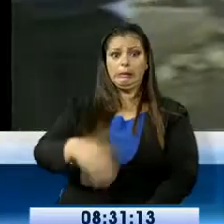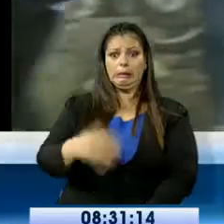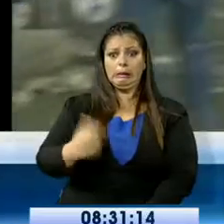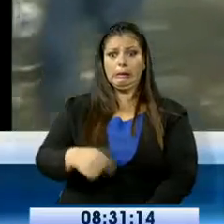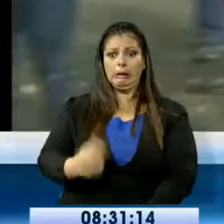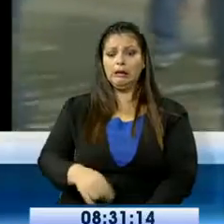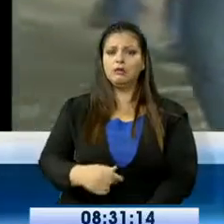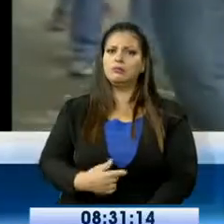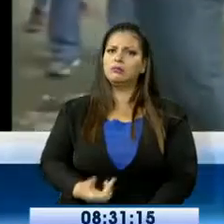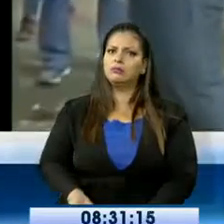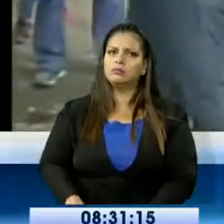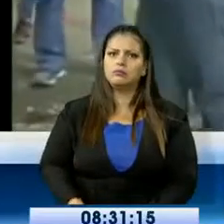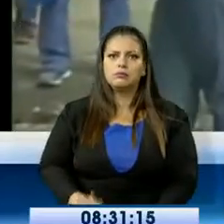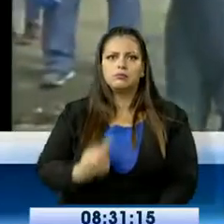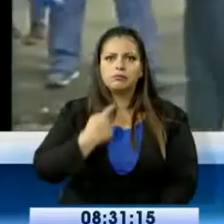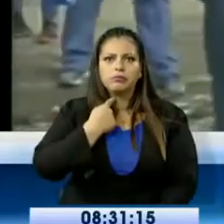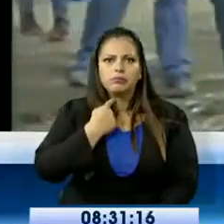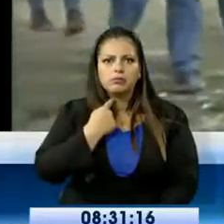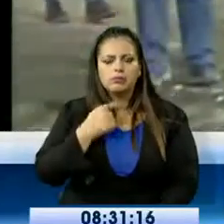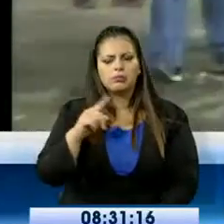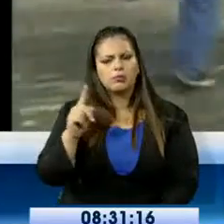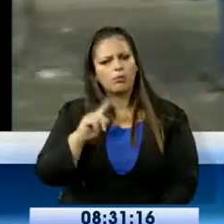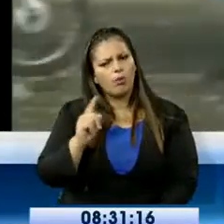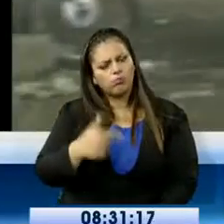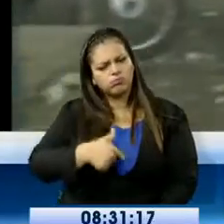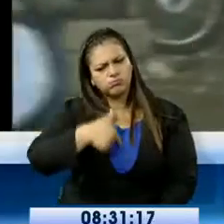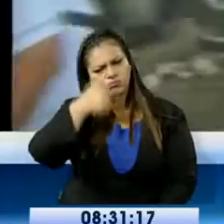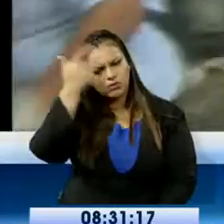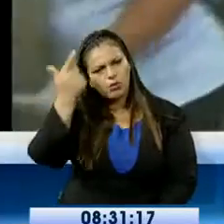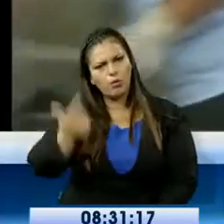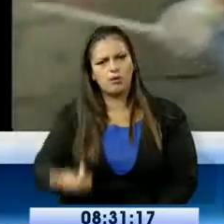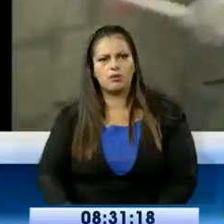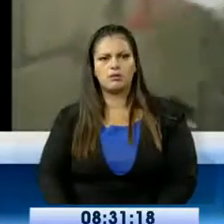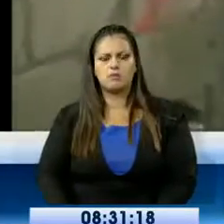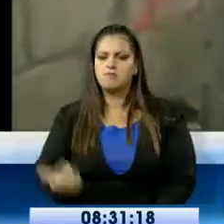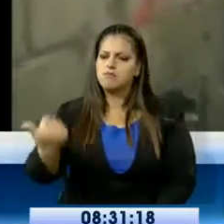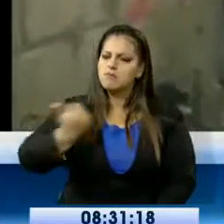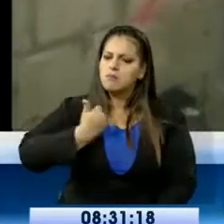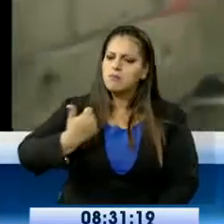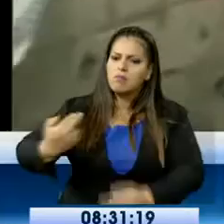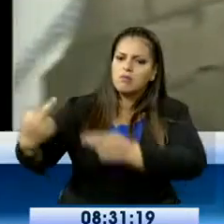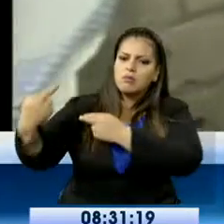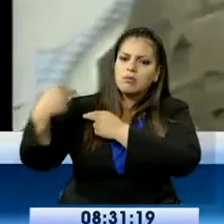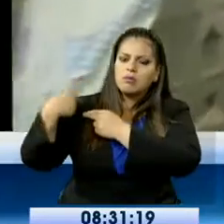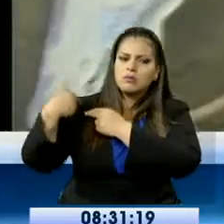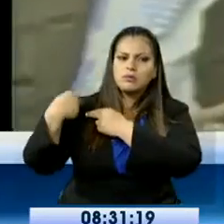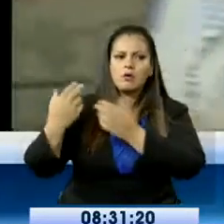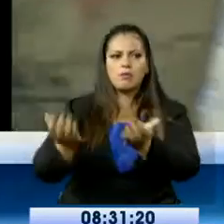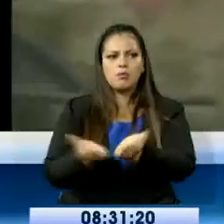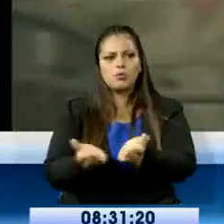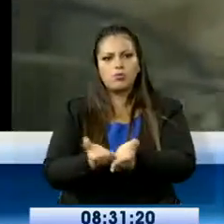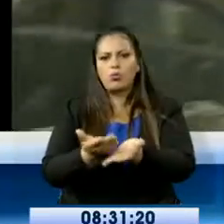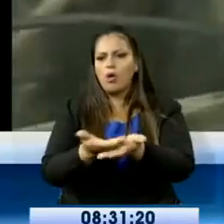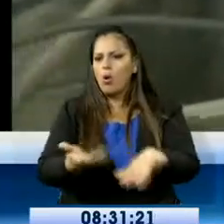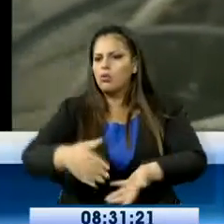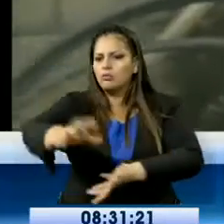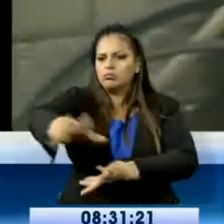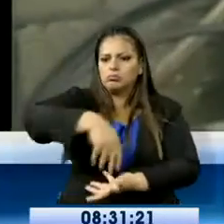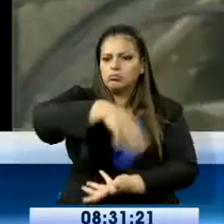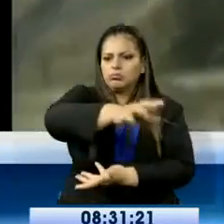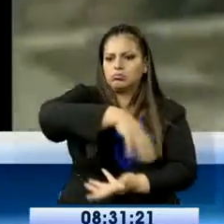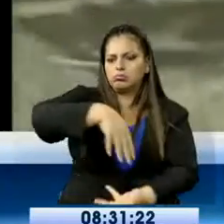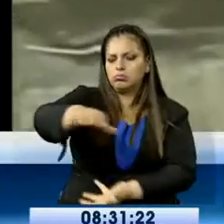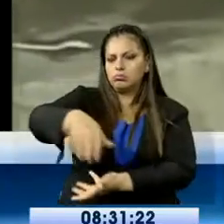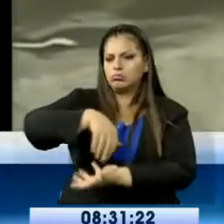nosotros como moradores como personas responsables cuidar a nuestras familias doctora como ha avanzado el reporte de pronto de dengue